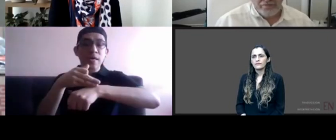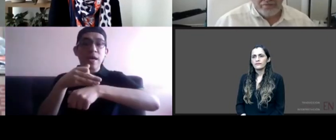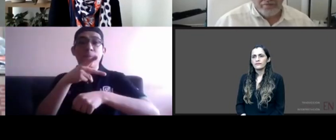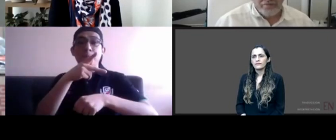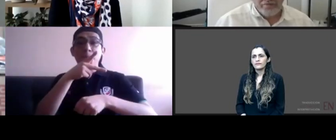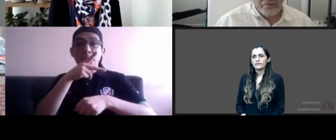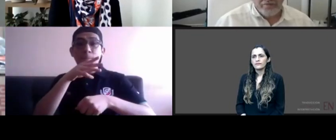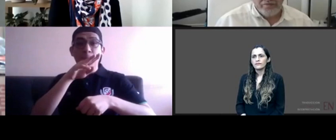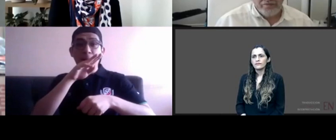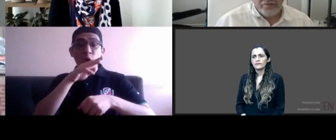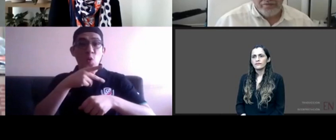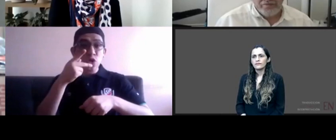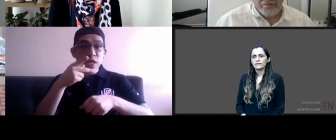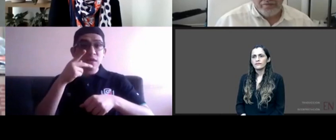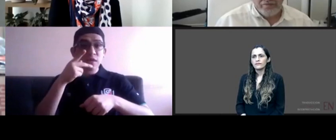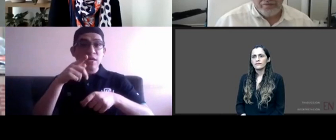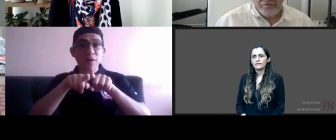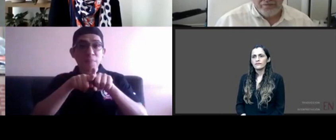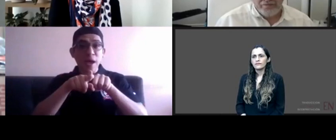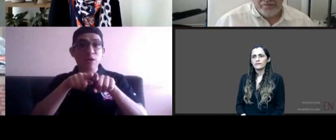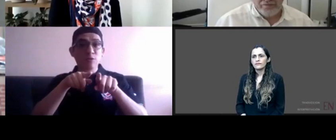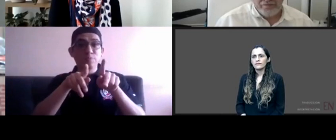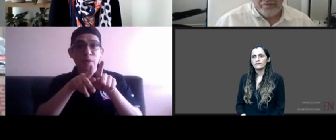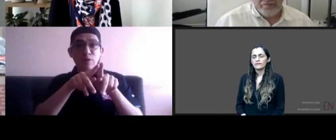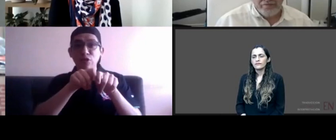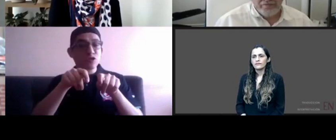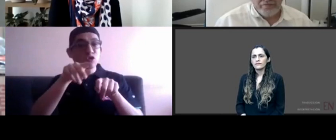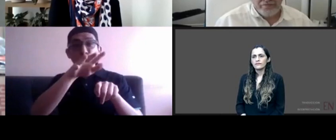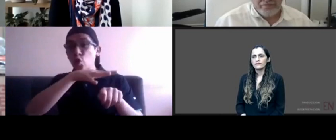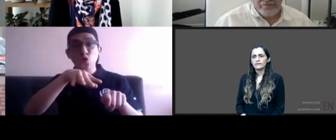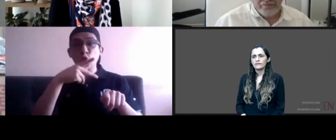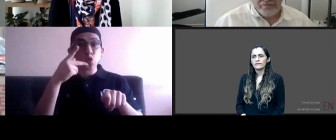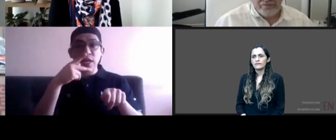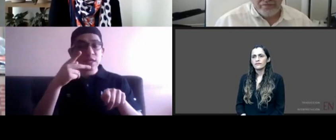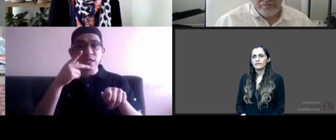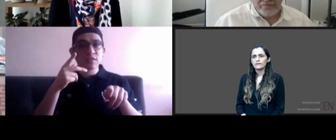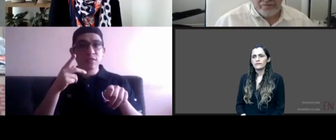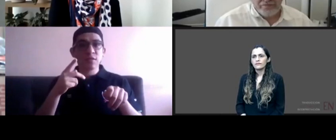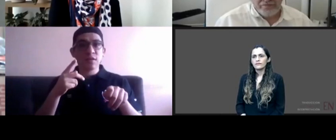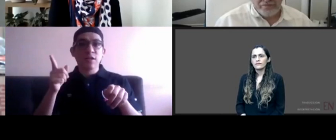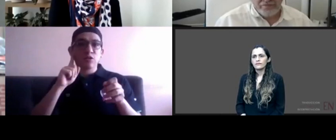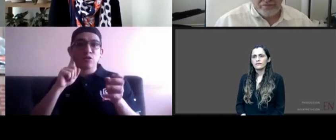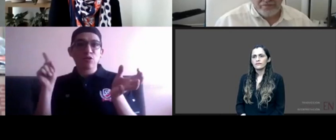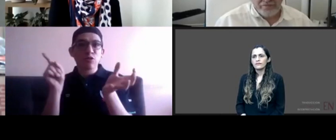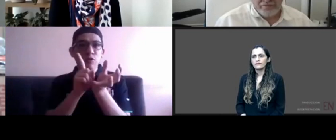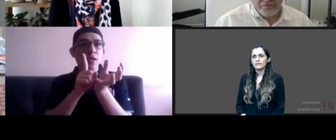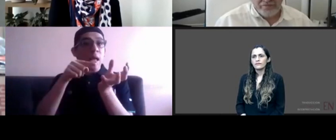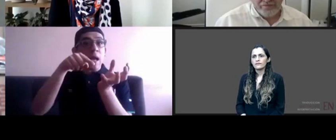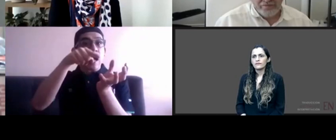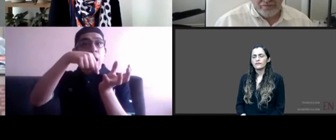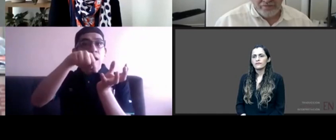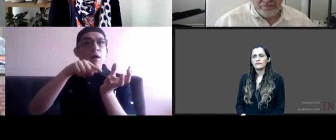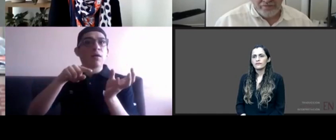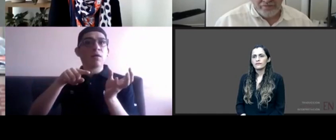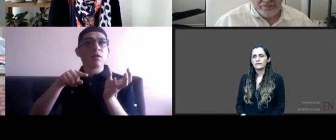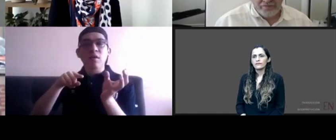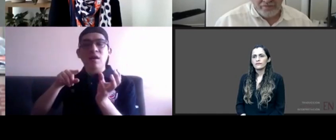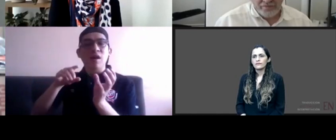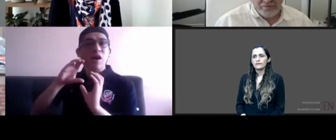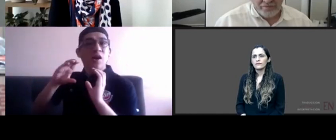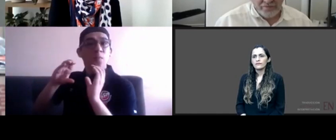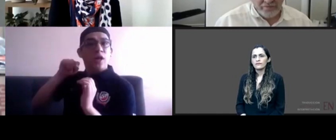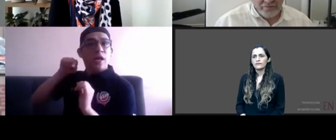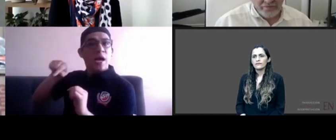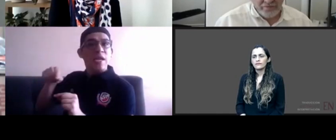sordos? Porque la mayoría de las personas sordas conviven con familiares oyentes. Sus papás, sus hermanos